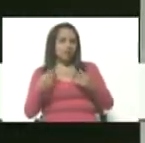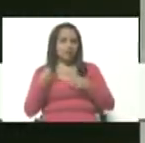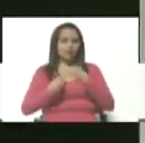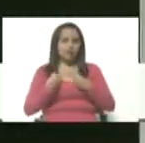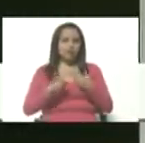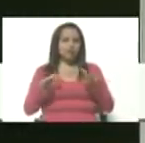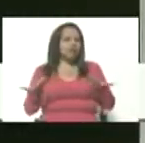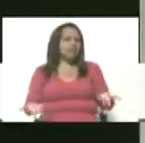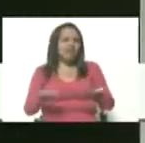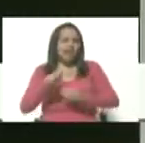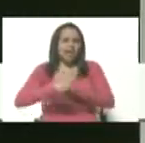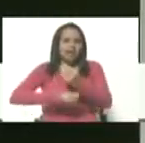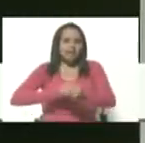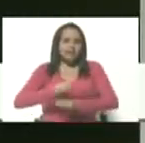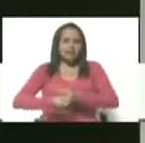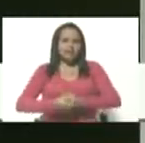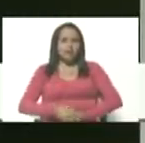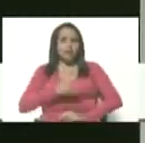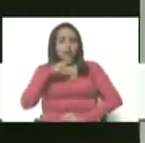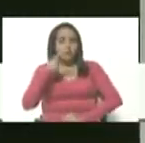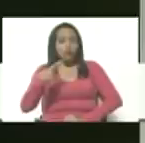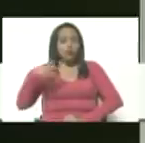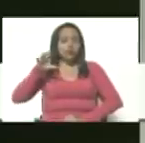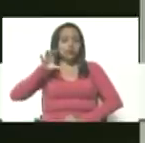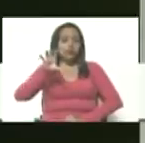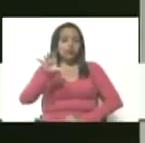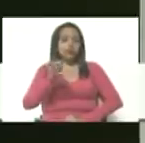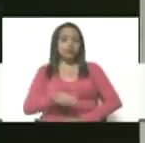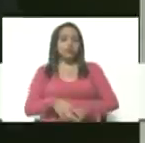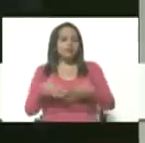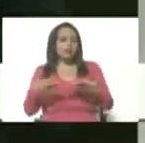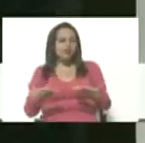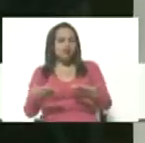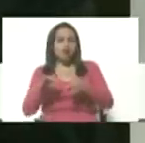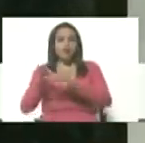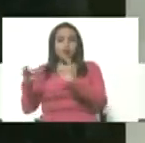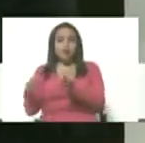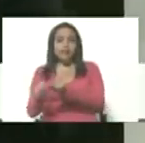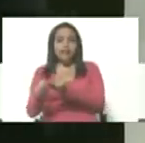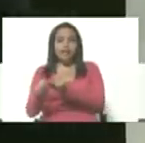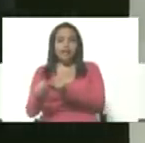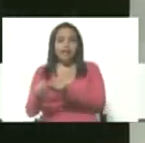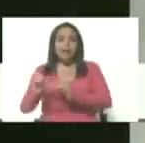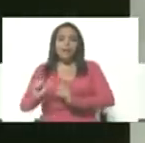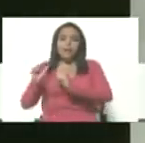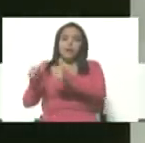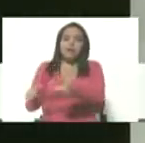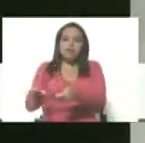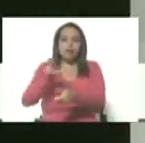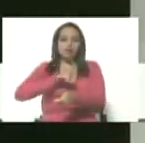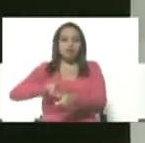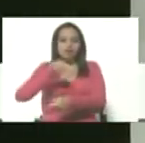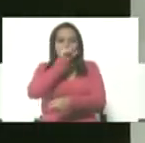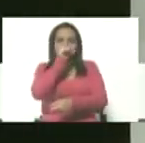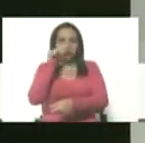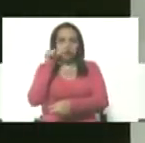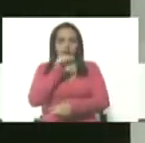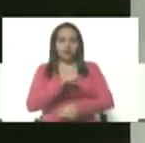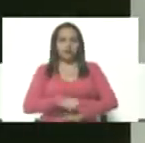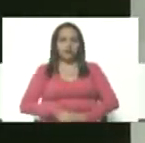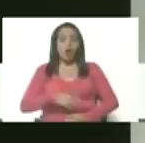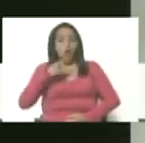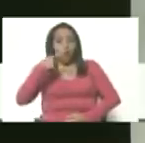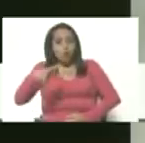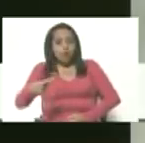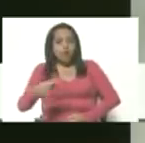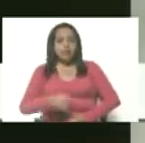hacer como política de Estado cuando un familiar cae en el consumo de droga? Son